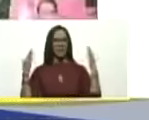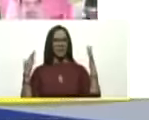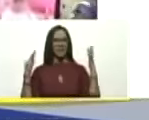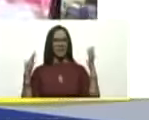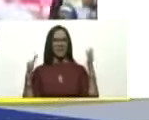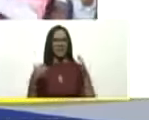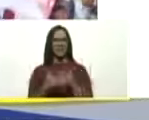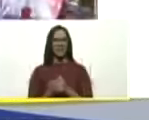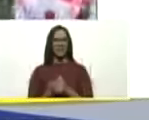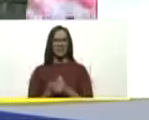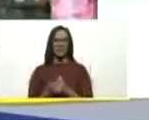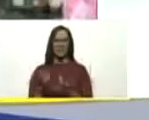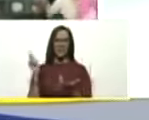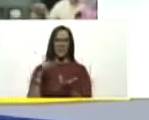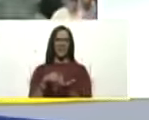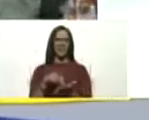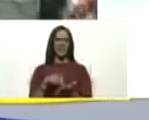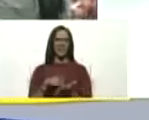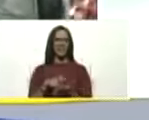acá.